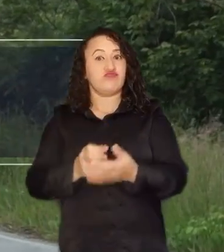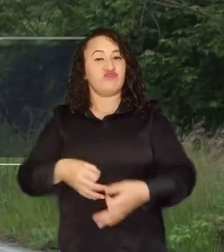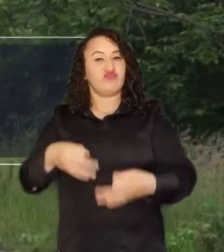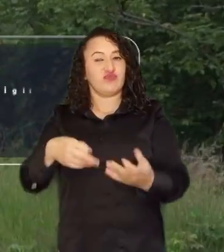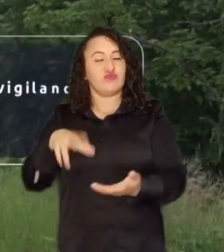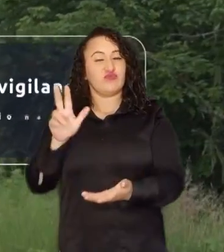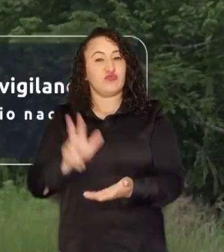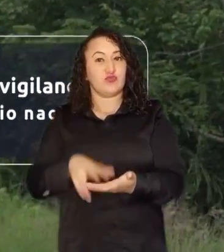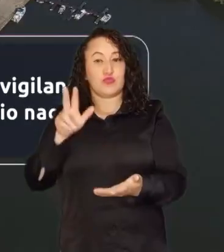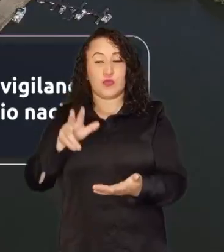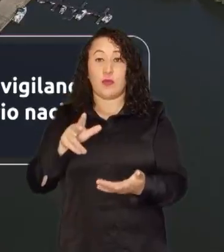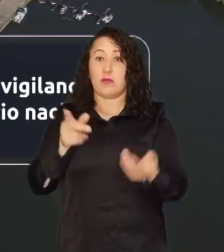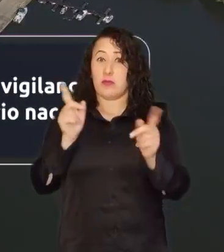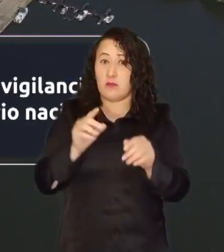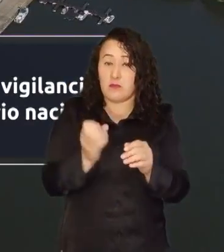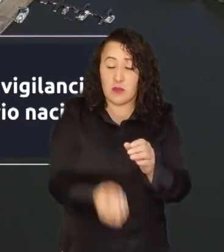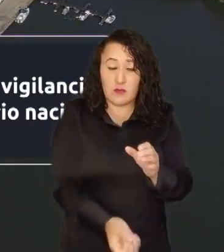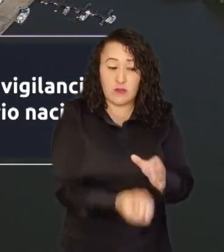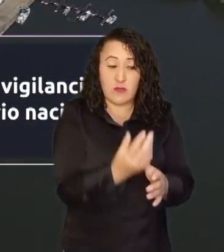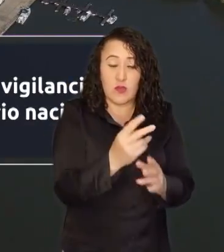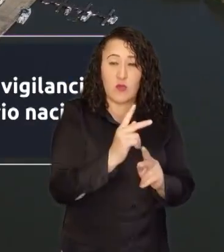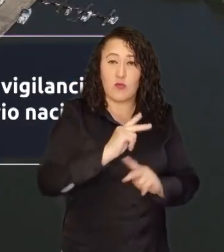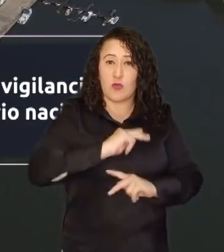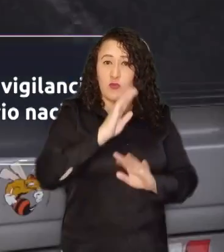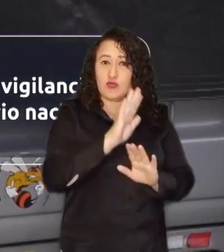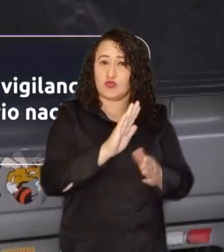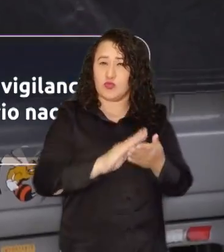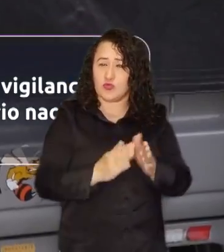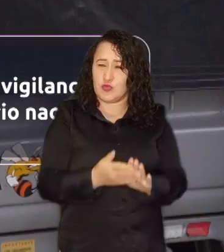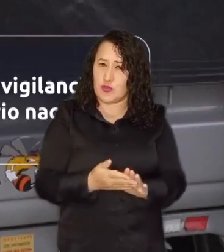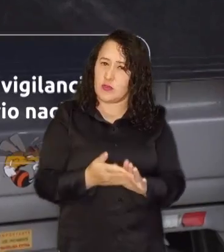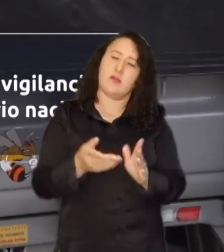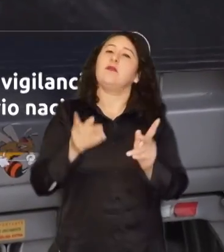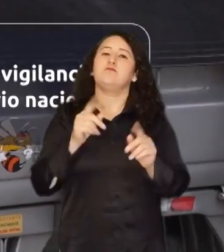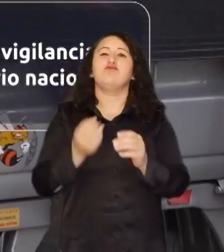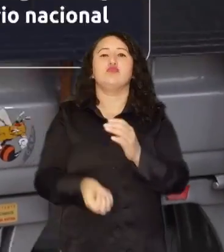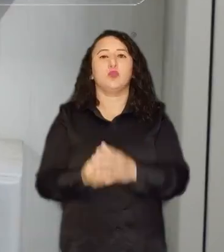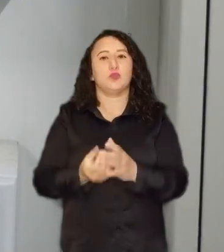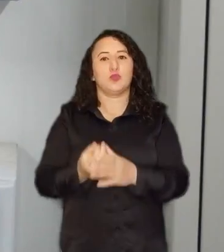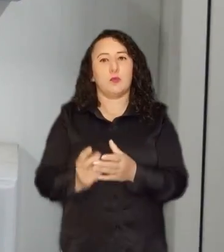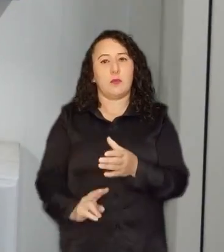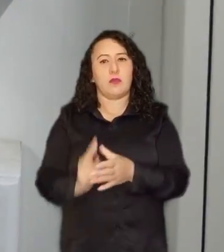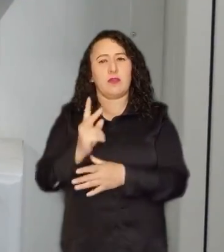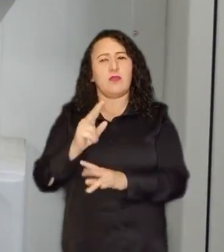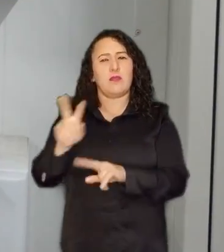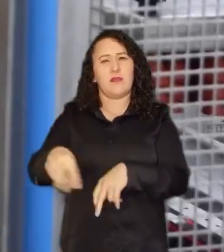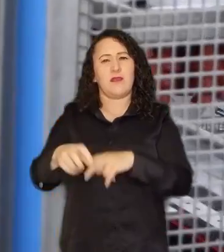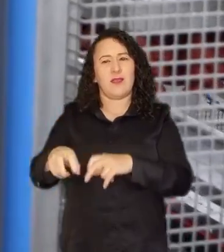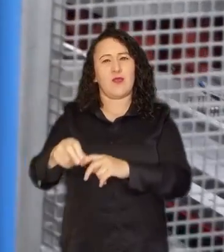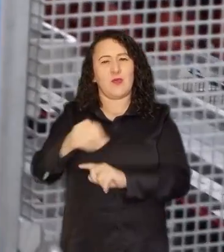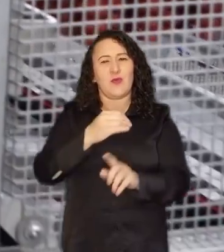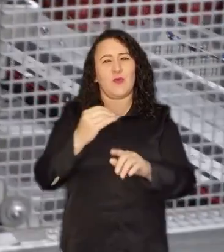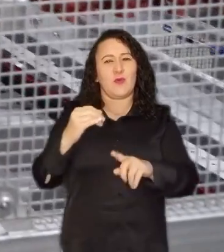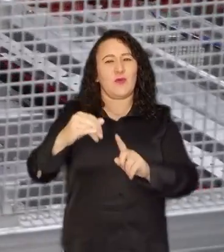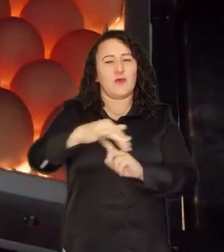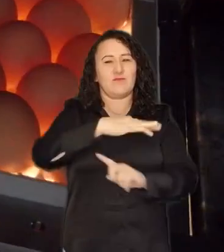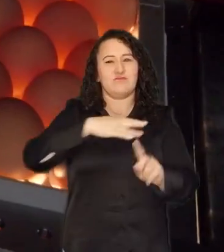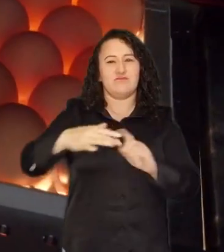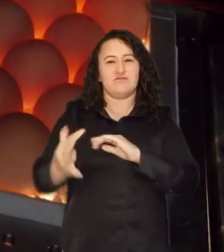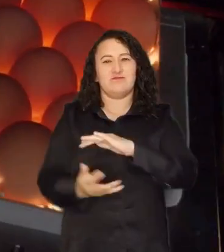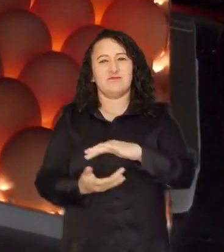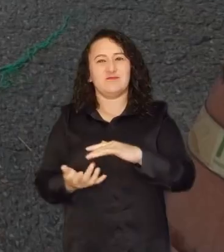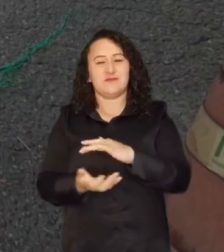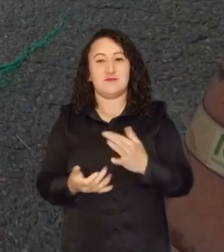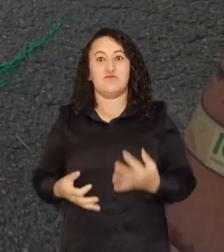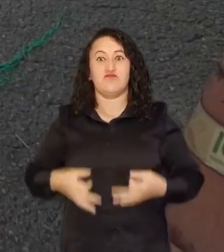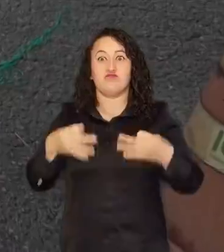puertos, fronteras terrestres, marítimas y por ríos, por carreteras e incentivando la innovación y nueva tecnología, protegemos